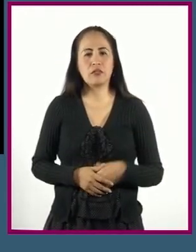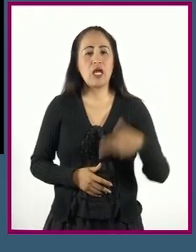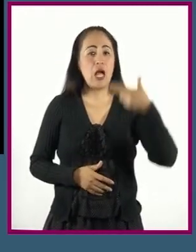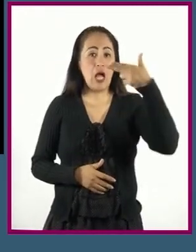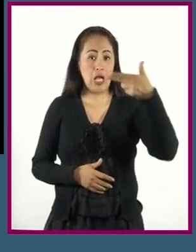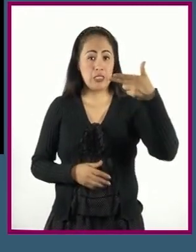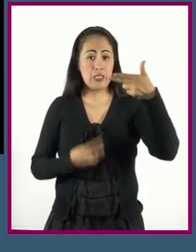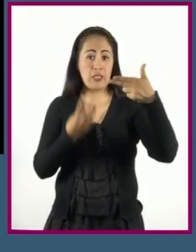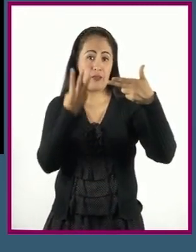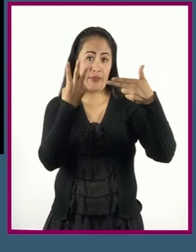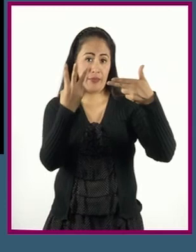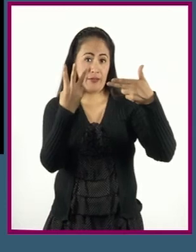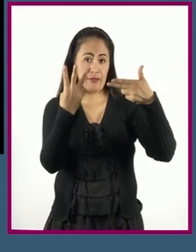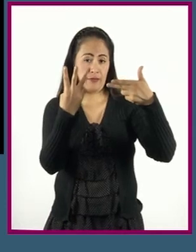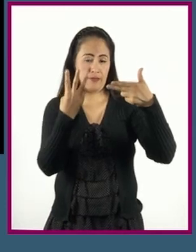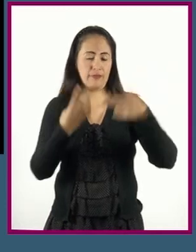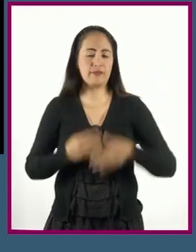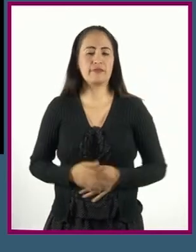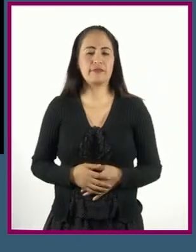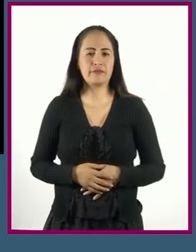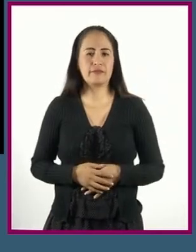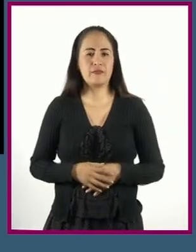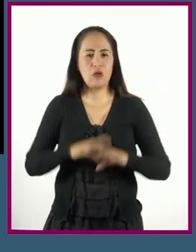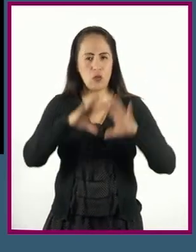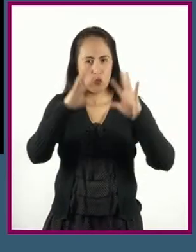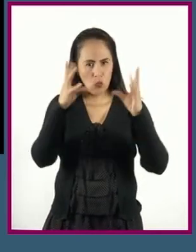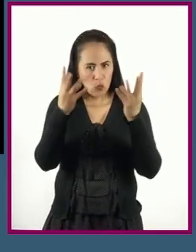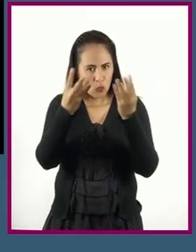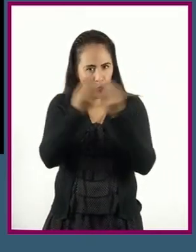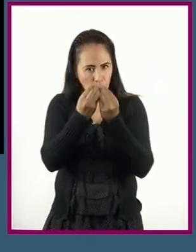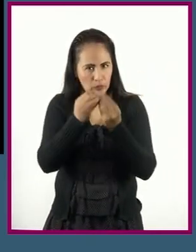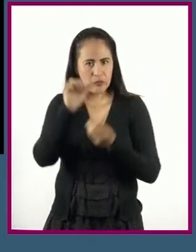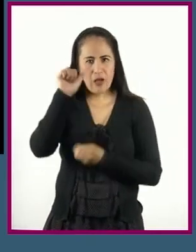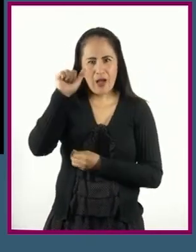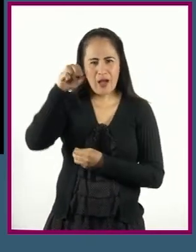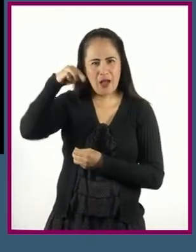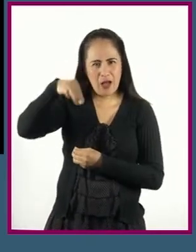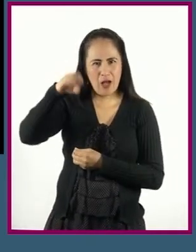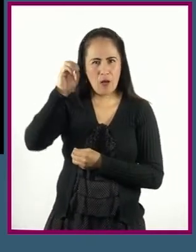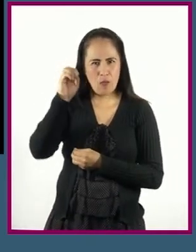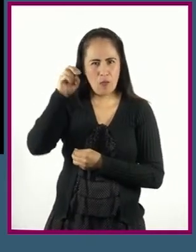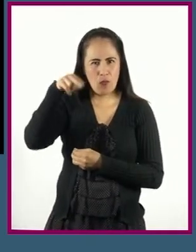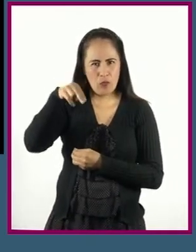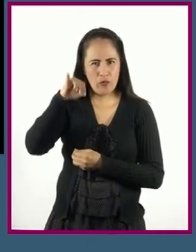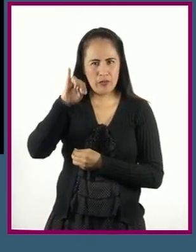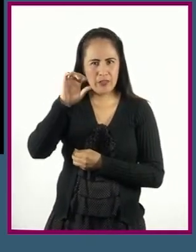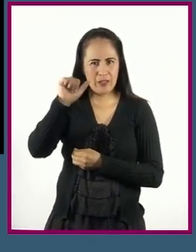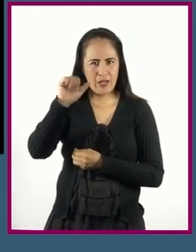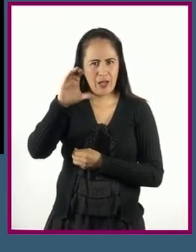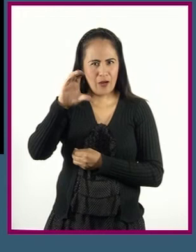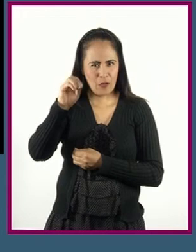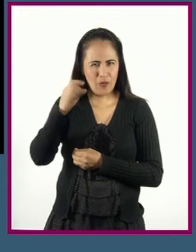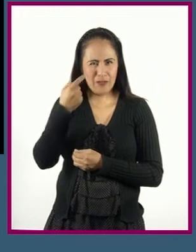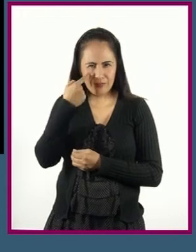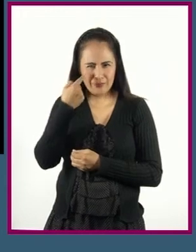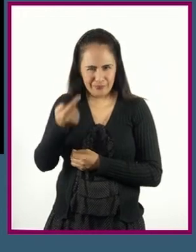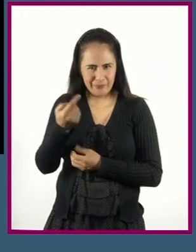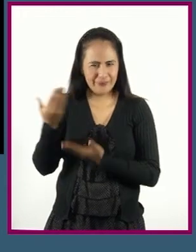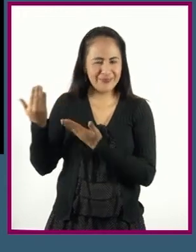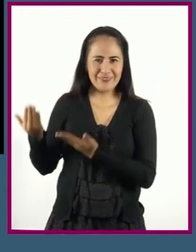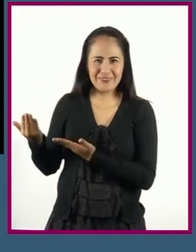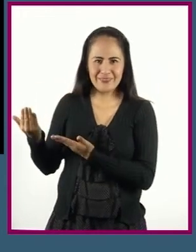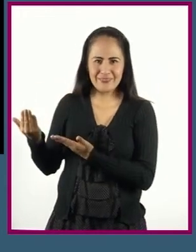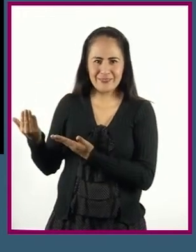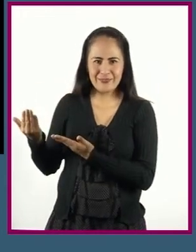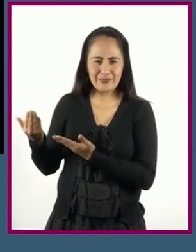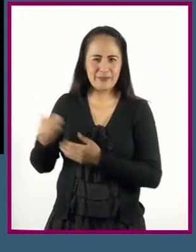3 hidrógenos para formar amoníaco. Muy bien, su vista sería